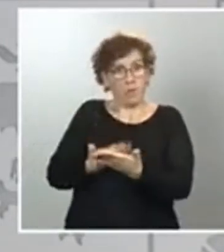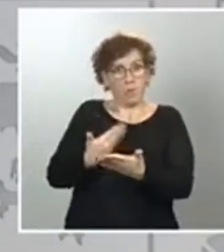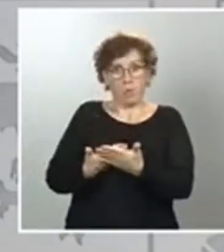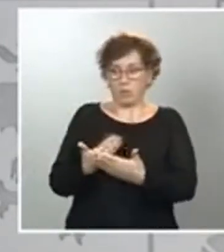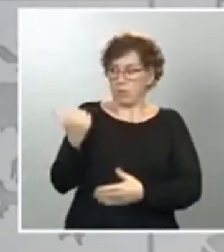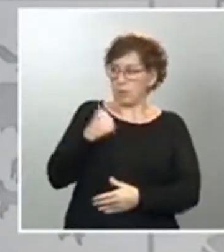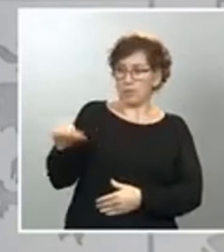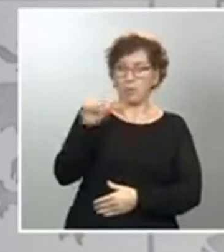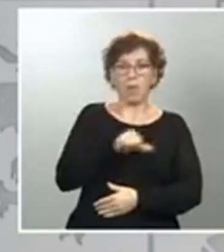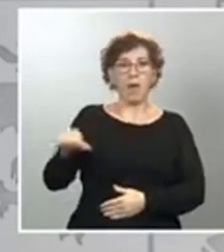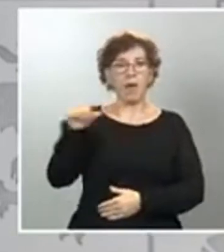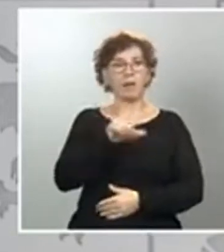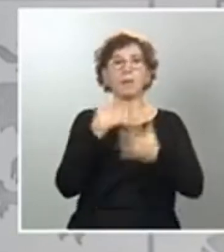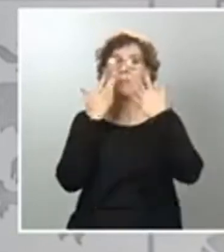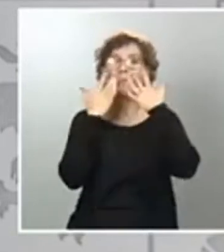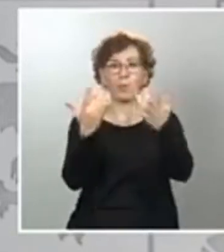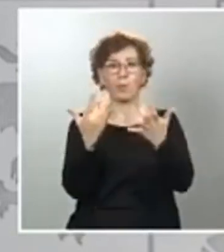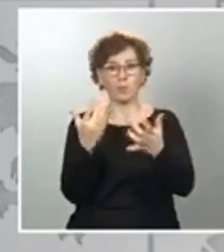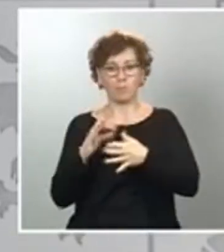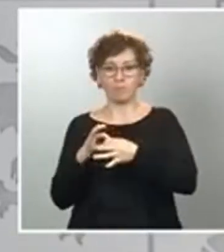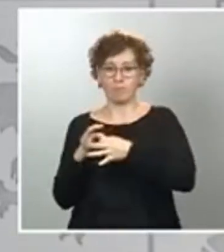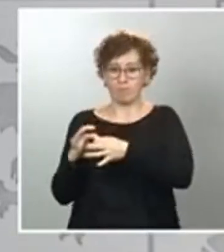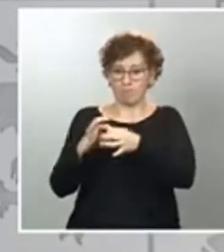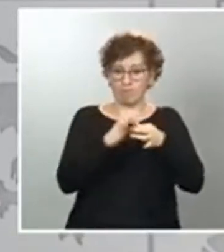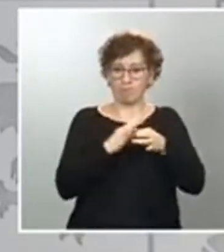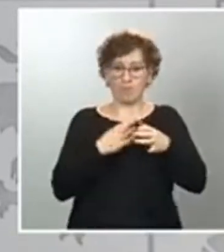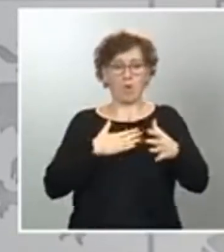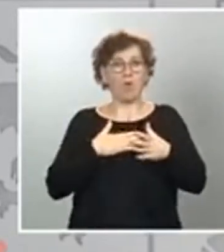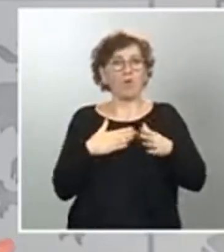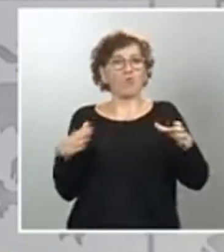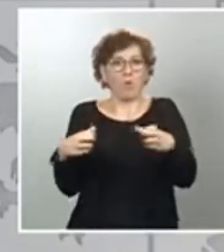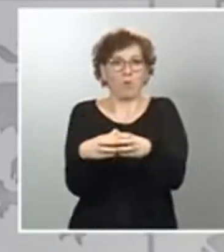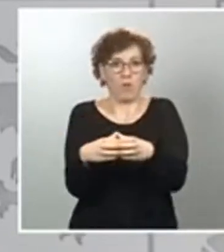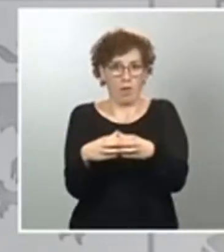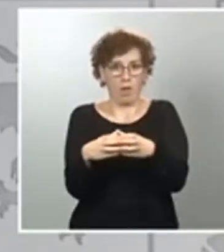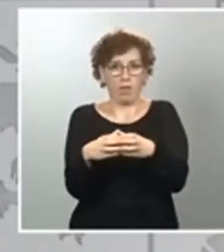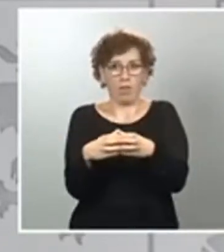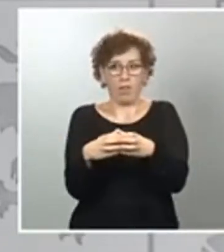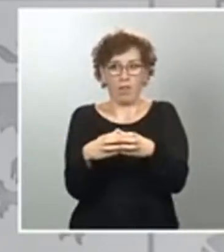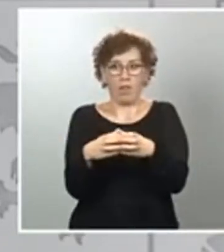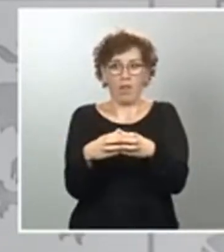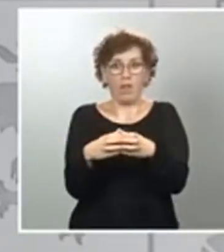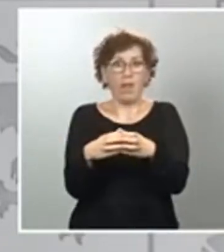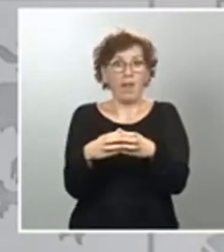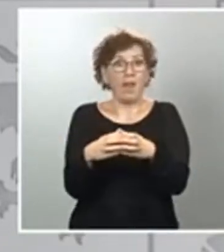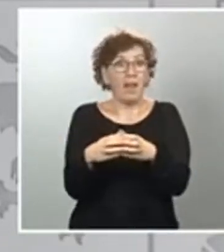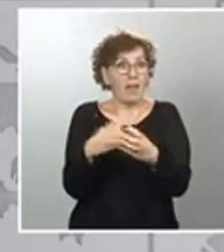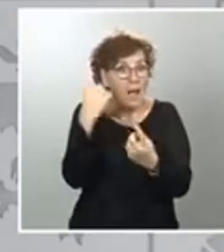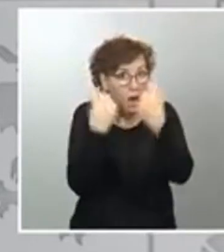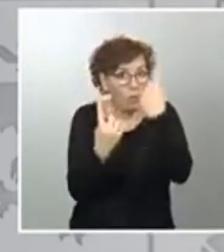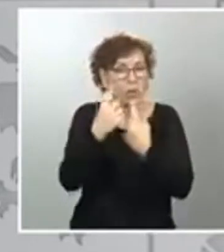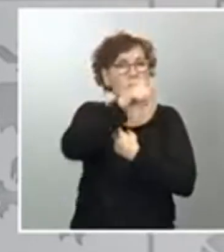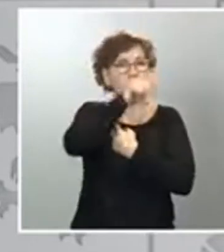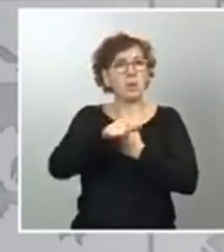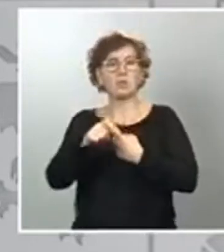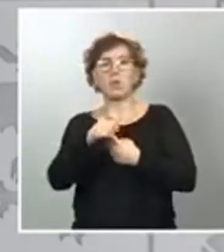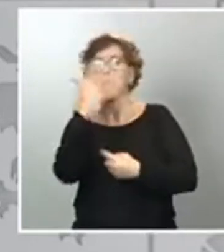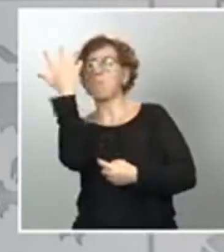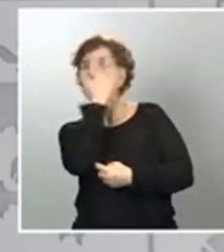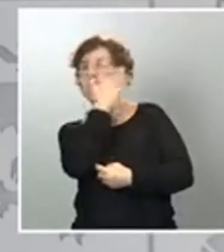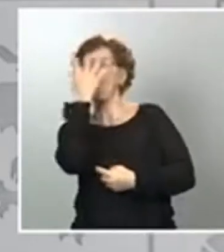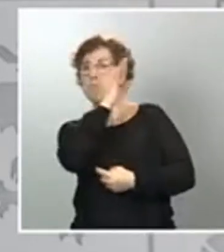comunidad pues que en algunas ocasiones había gente que lo podía poner en duda. Y hemos demostrado ejemplaridad en el